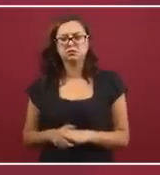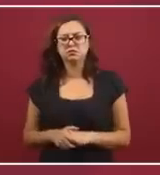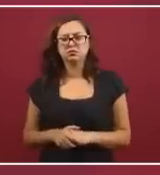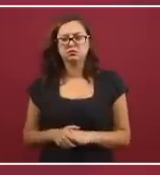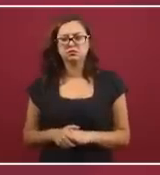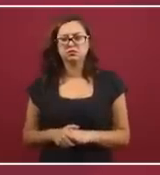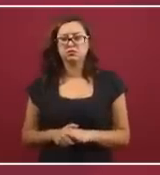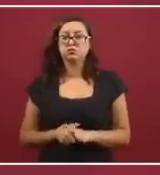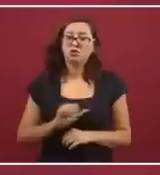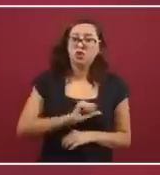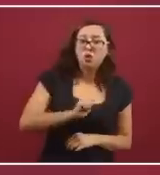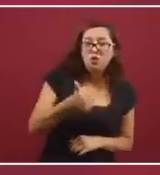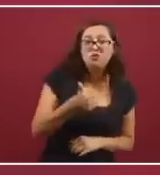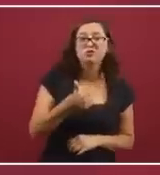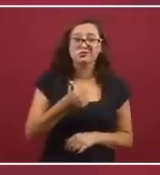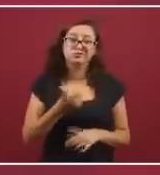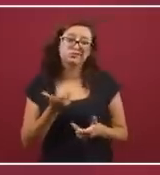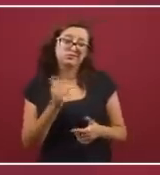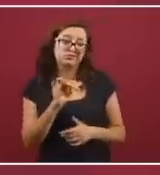participar